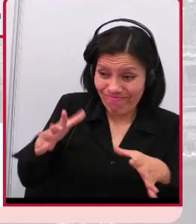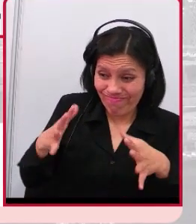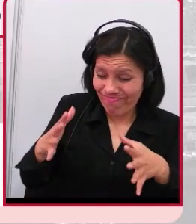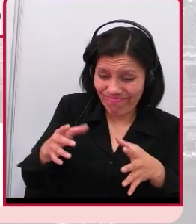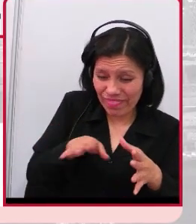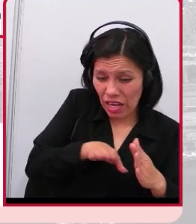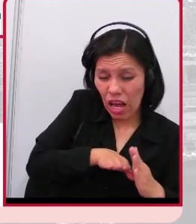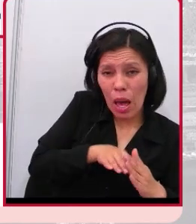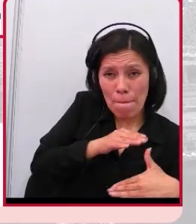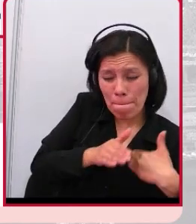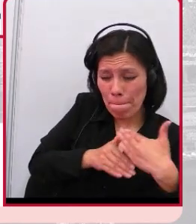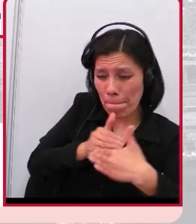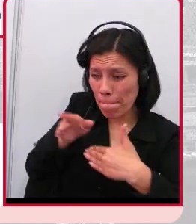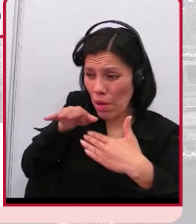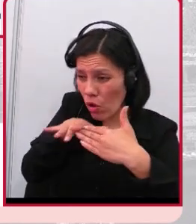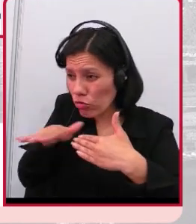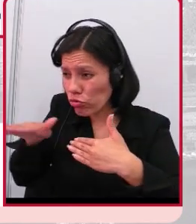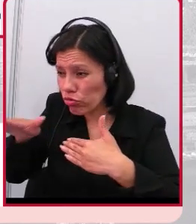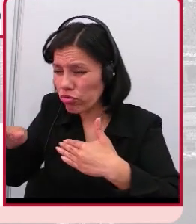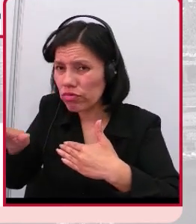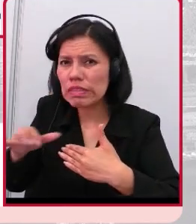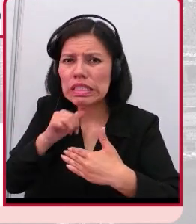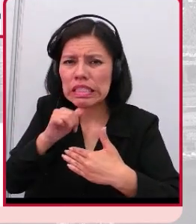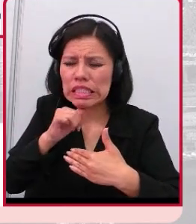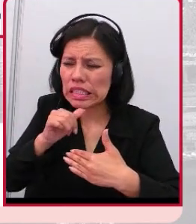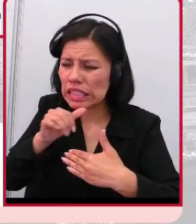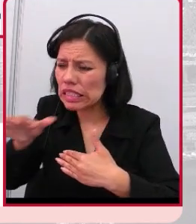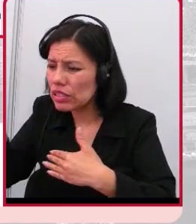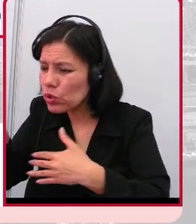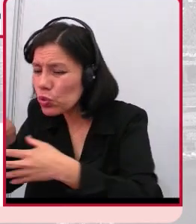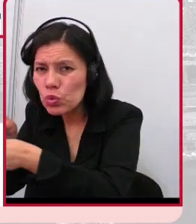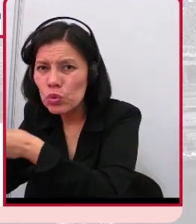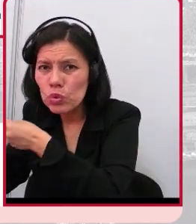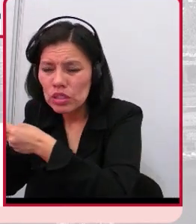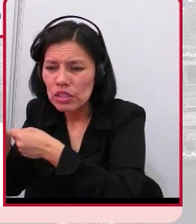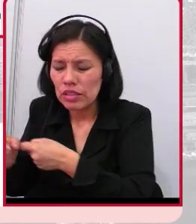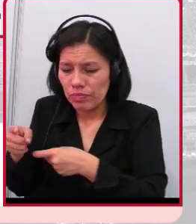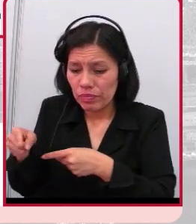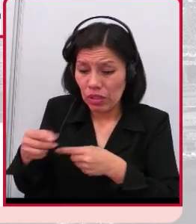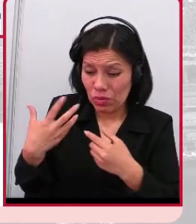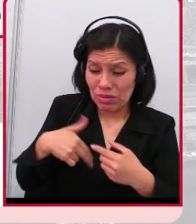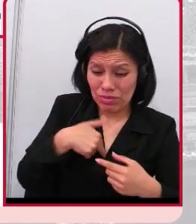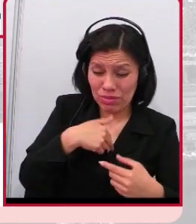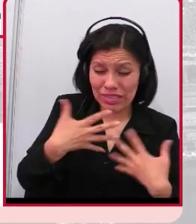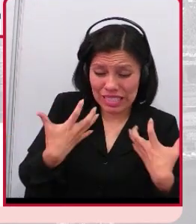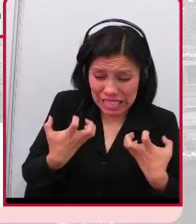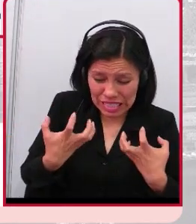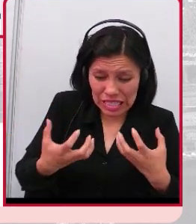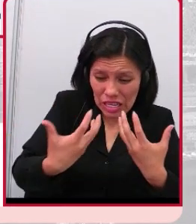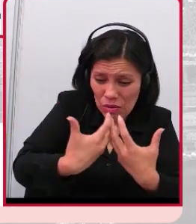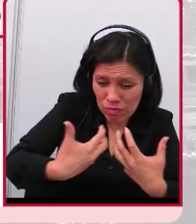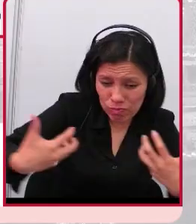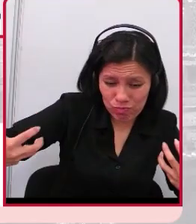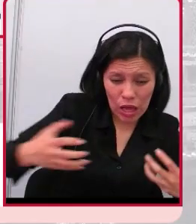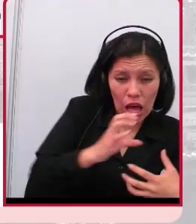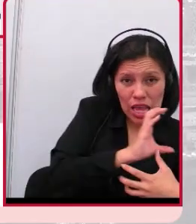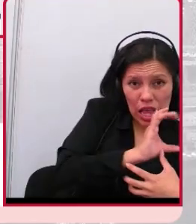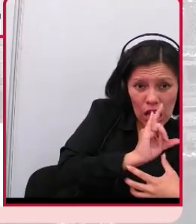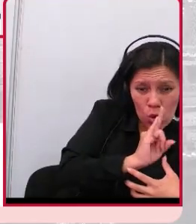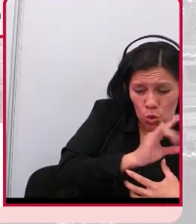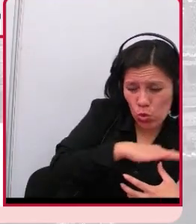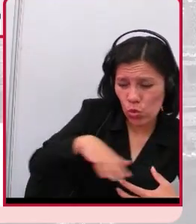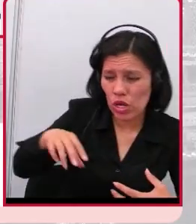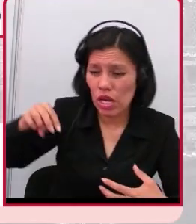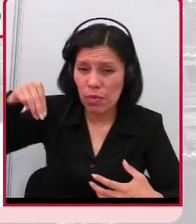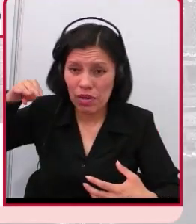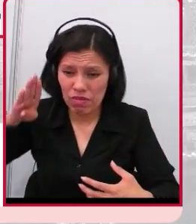proceso, es que no logramos la recuperación. La recuperación se da en la etapa Raffer de la separación cobre-molibdeno. Posterior hay una